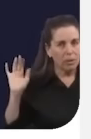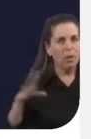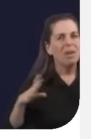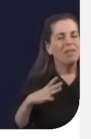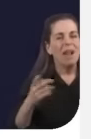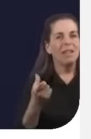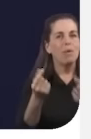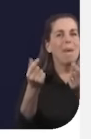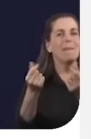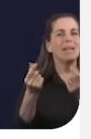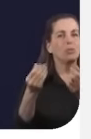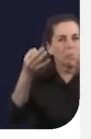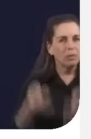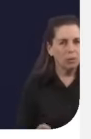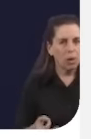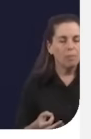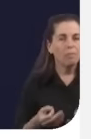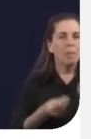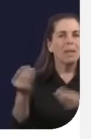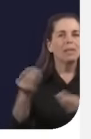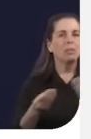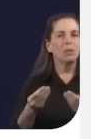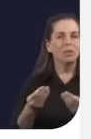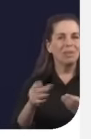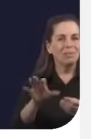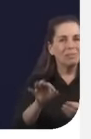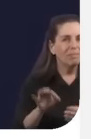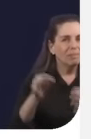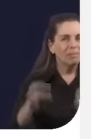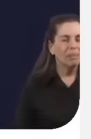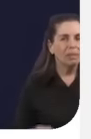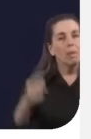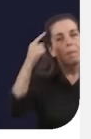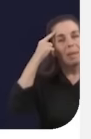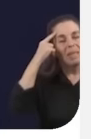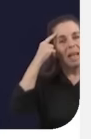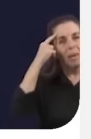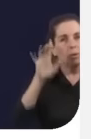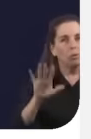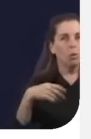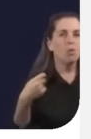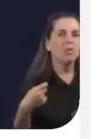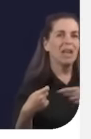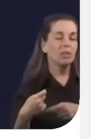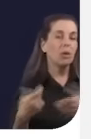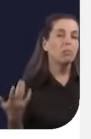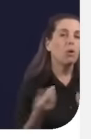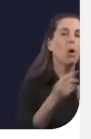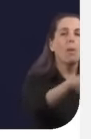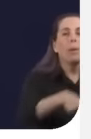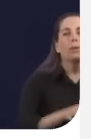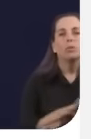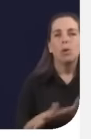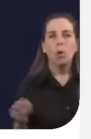ni previstos lo que implica que o uno supone que esto debería financiarse con emisión monetaria emisión